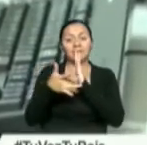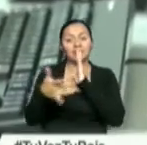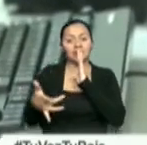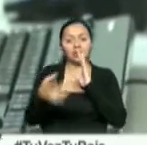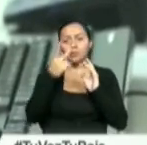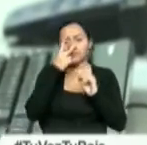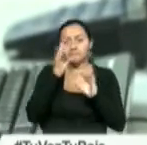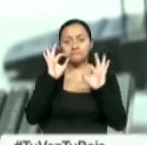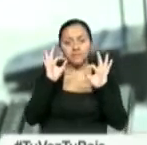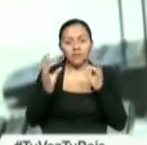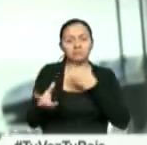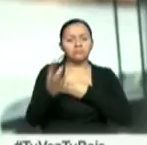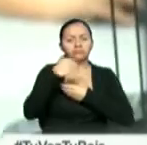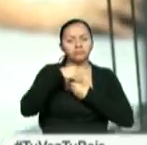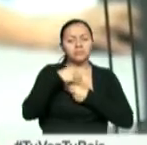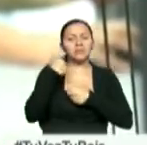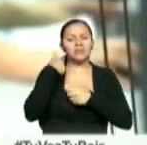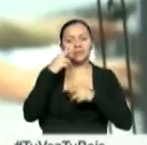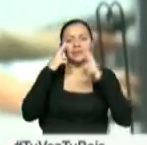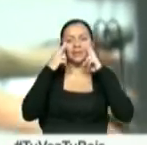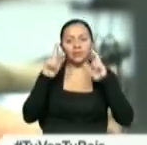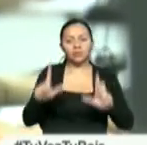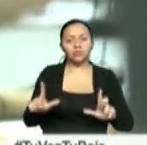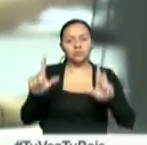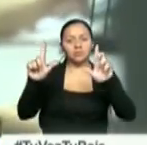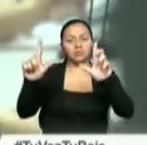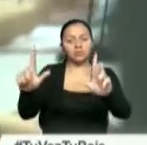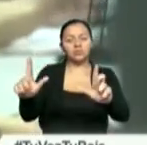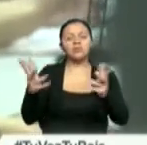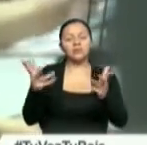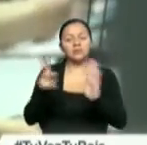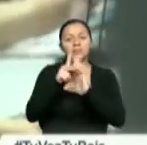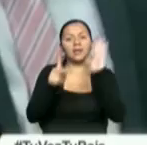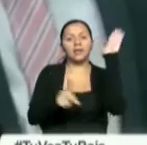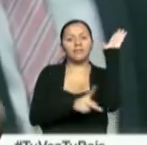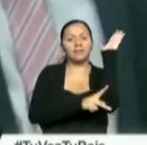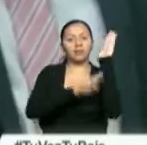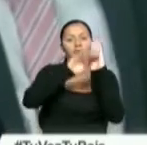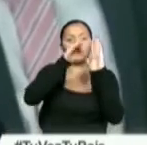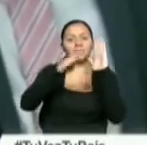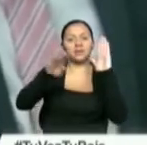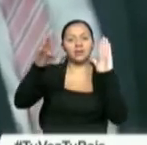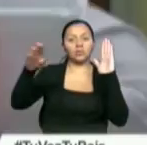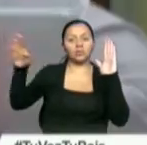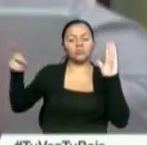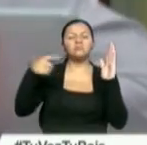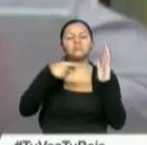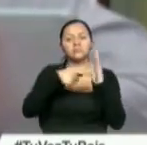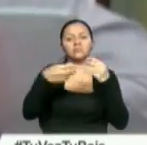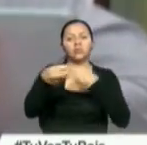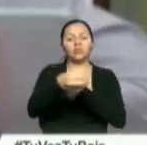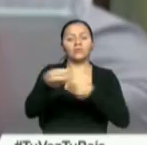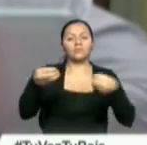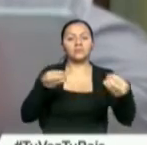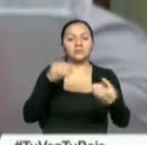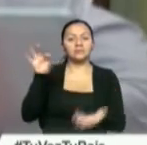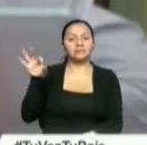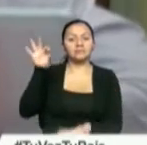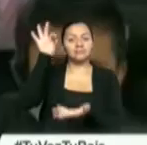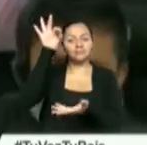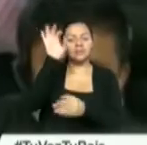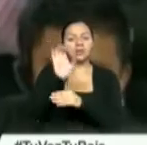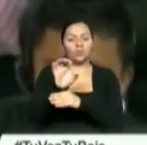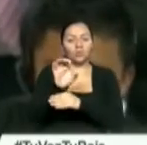cuenta han hecho que reciban la condecoración por parte del parlamento andino a través de la oficina de la representación nacional del ecuador